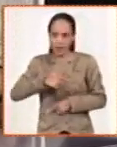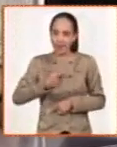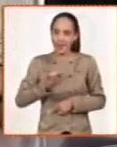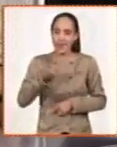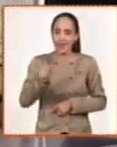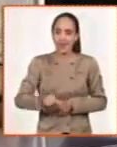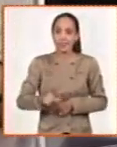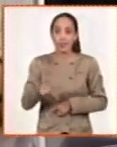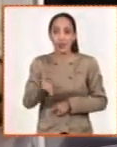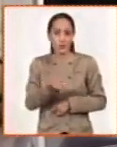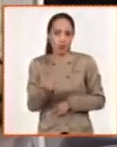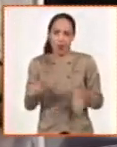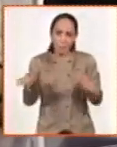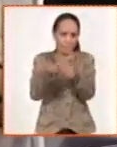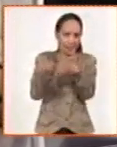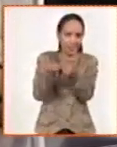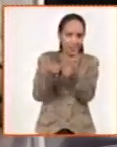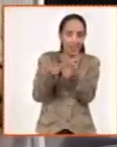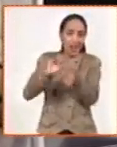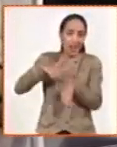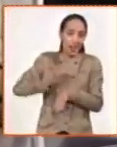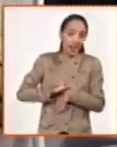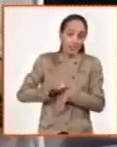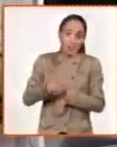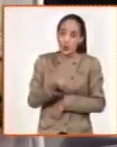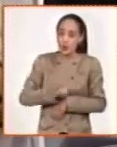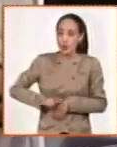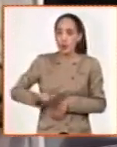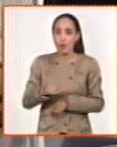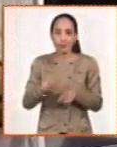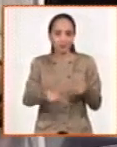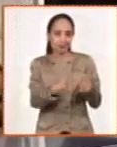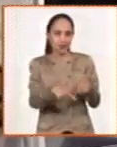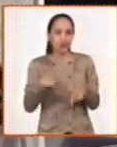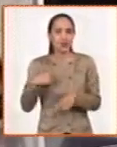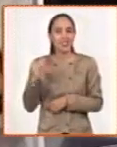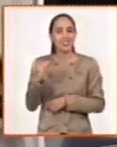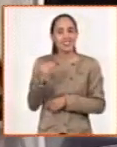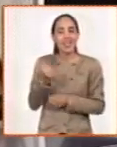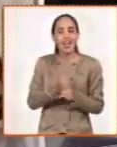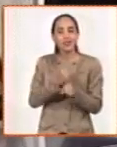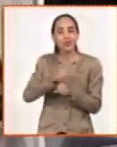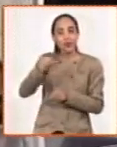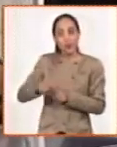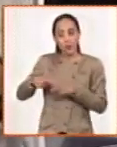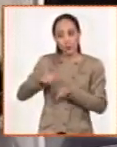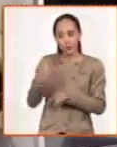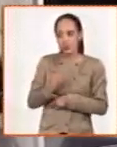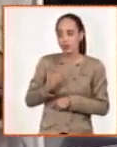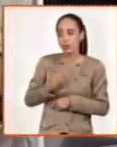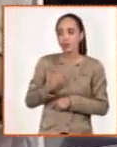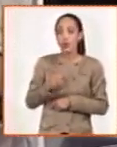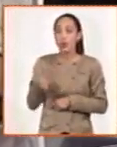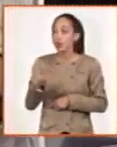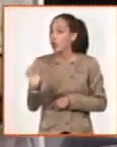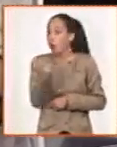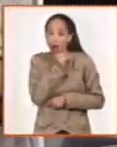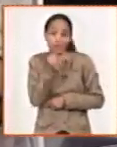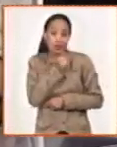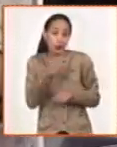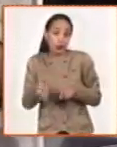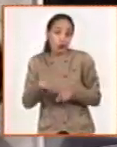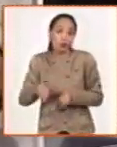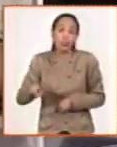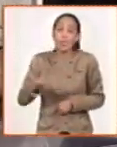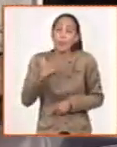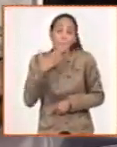¿no? Y yo creo que también, yo le decía a los trovadores que fueron con nosotros, que a lo mejor no cantaron, yo digo, bueno, ustedes hicieron aquí su mejor canción,